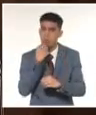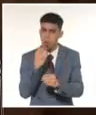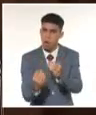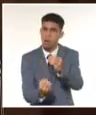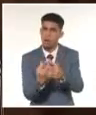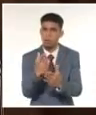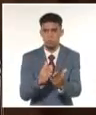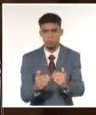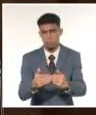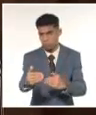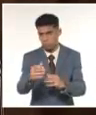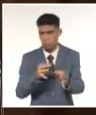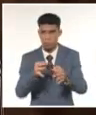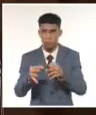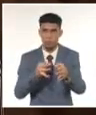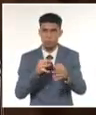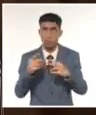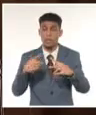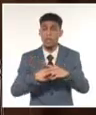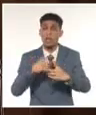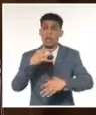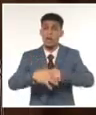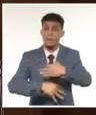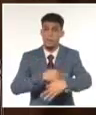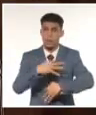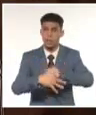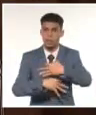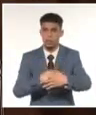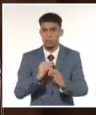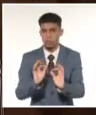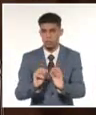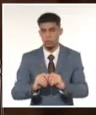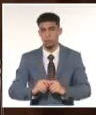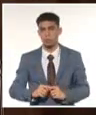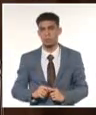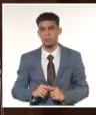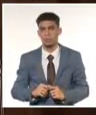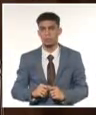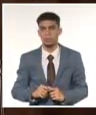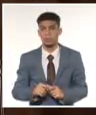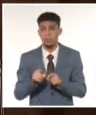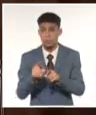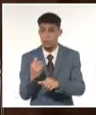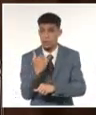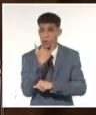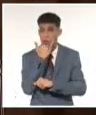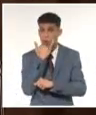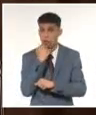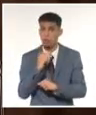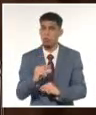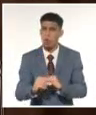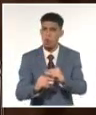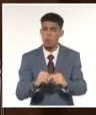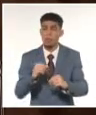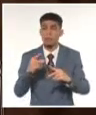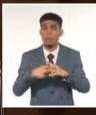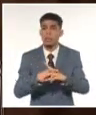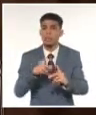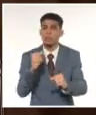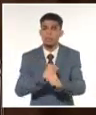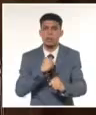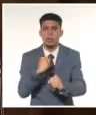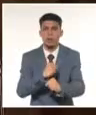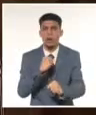jurídicos y la explicación oportuna y pertinente. De ese error y de las acciones presentes para